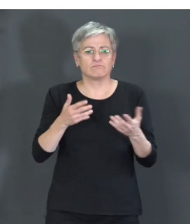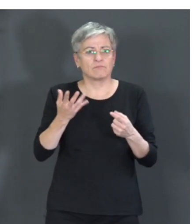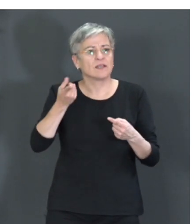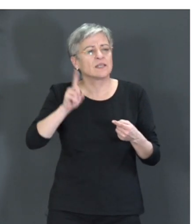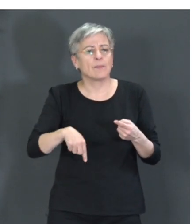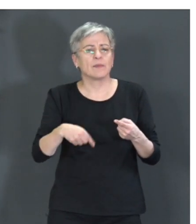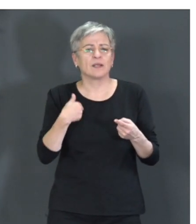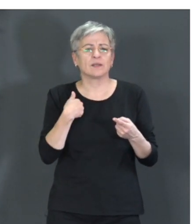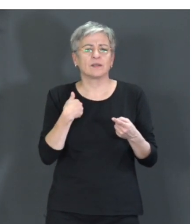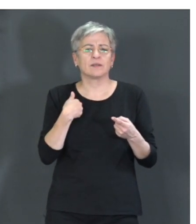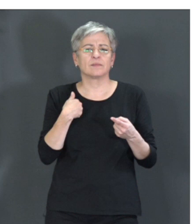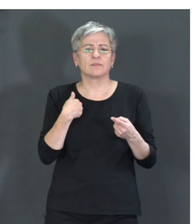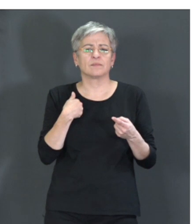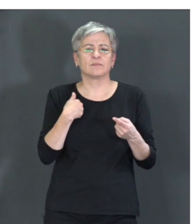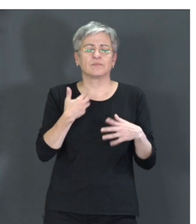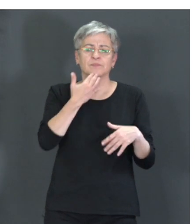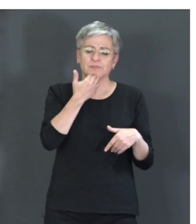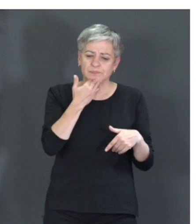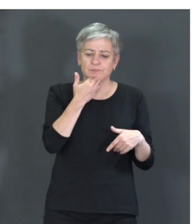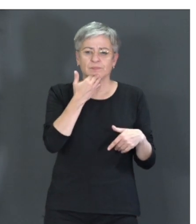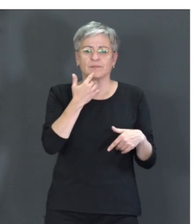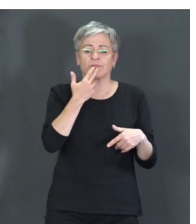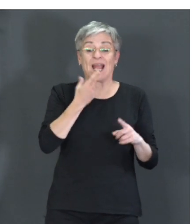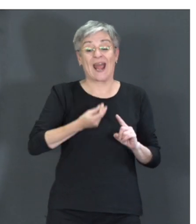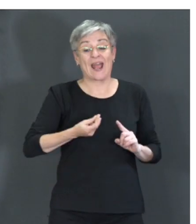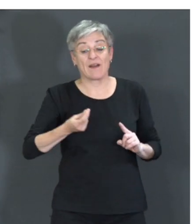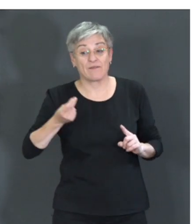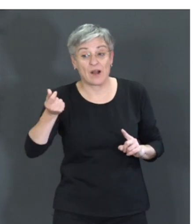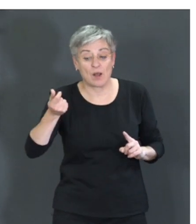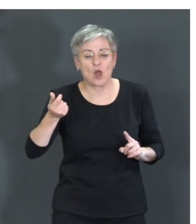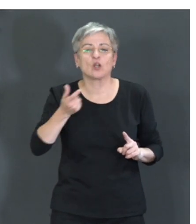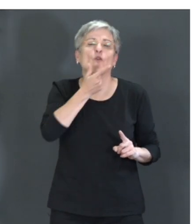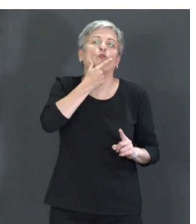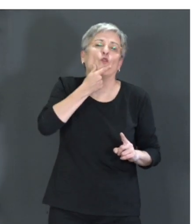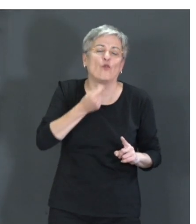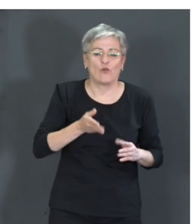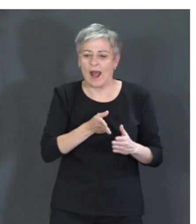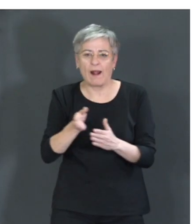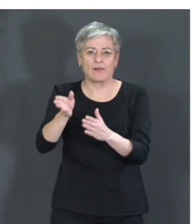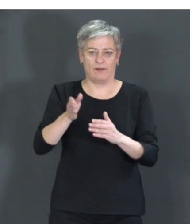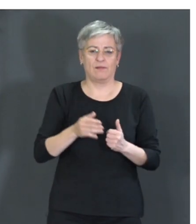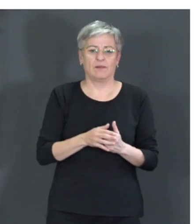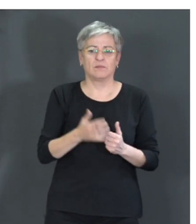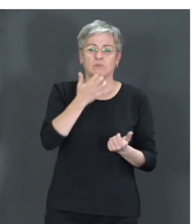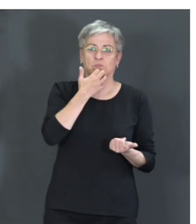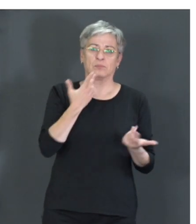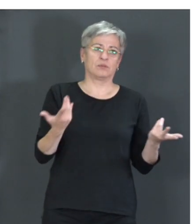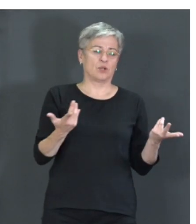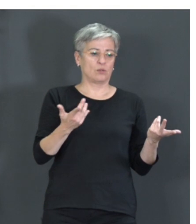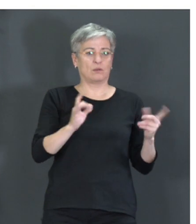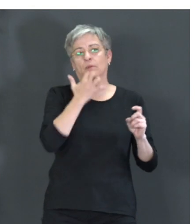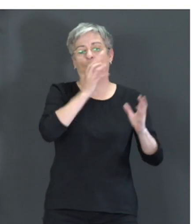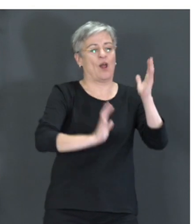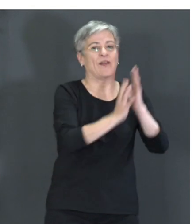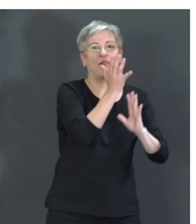También hay que tener en cuenta que la evacuación sea fácil. Claro, en una situación de un incendio, lo